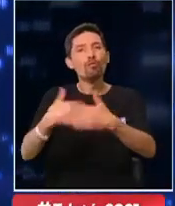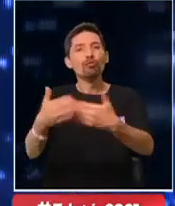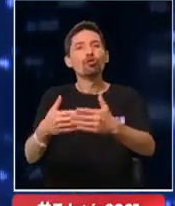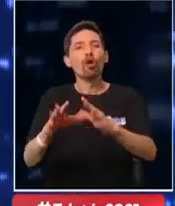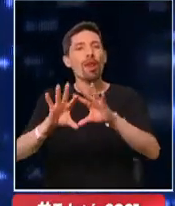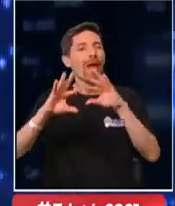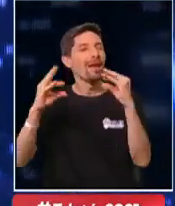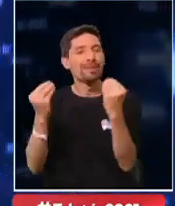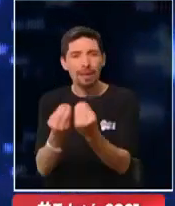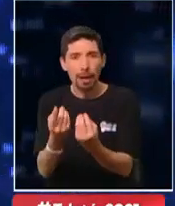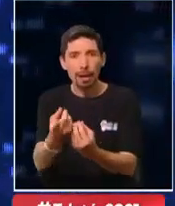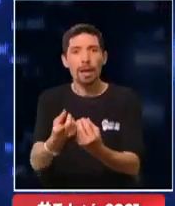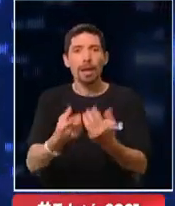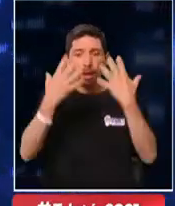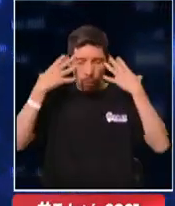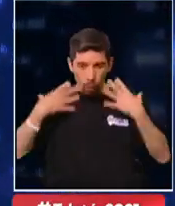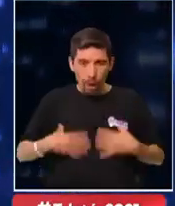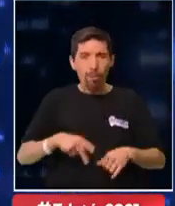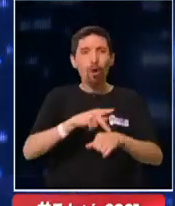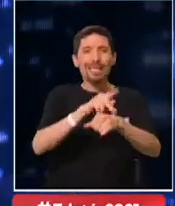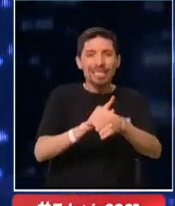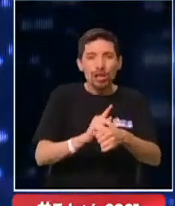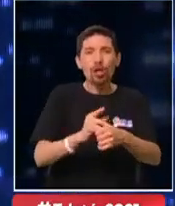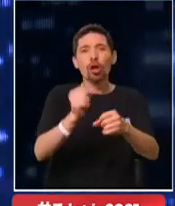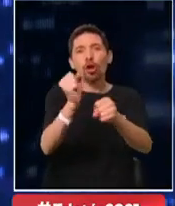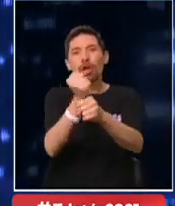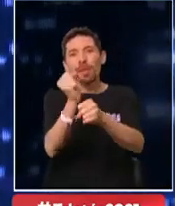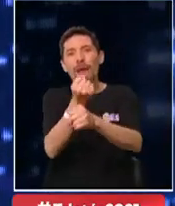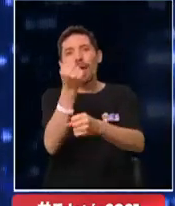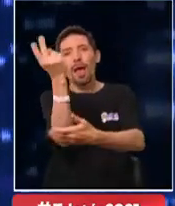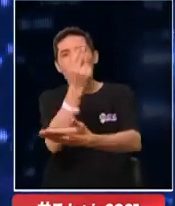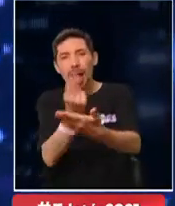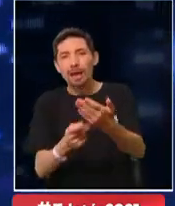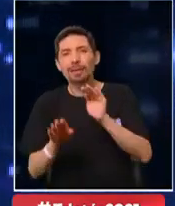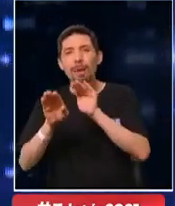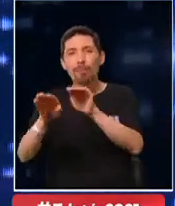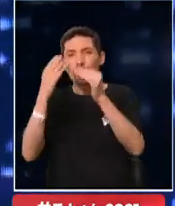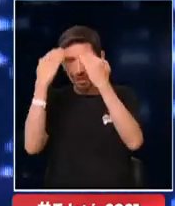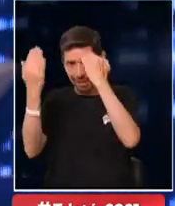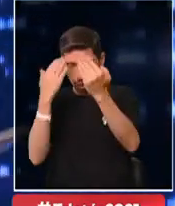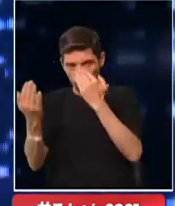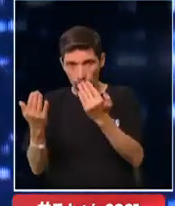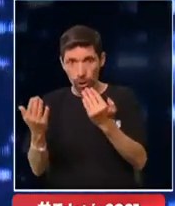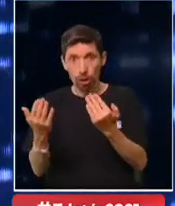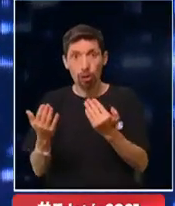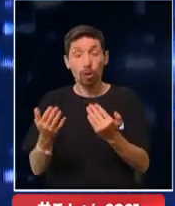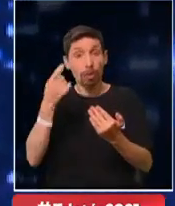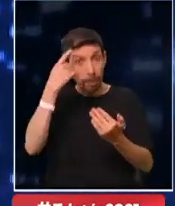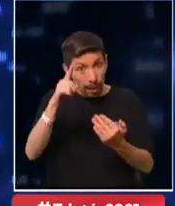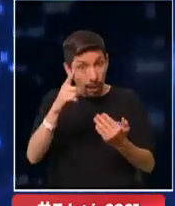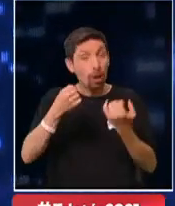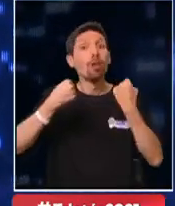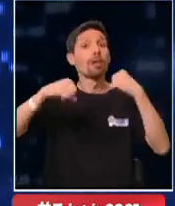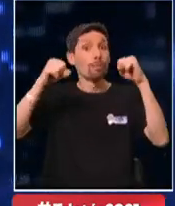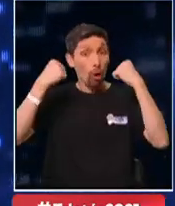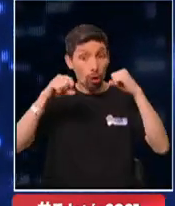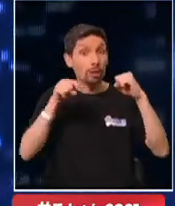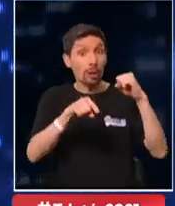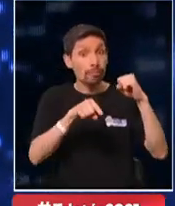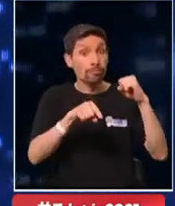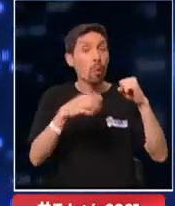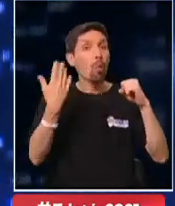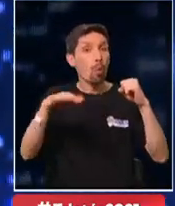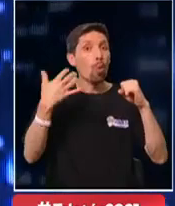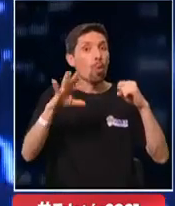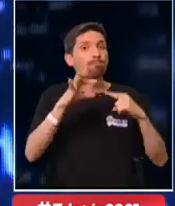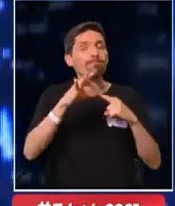Trabajo físico, kinesiológico, talleres artísticos, apoyo psicológico. Pero muchas veces el deporte se convierte, sin duda, en